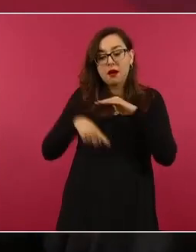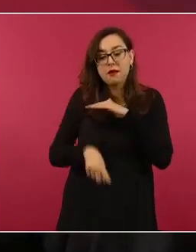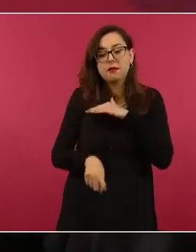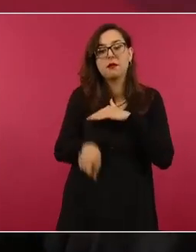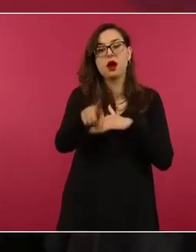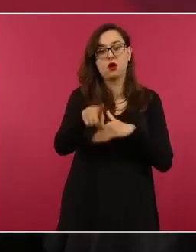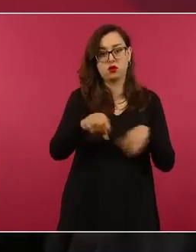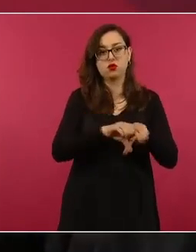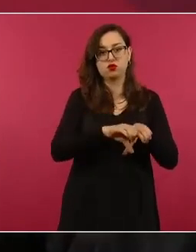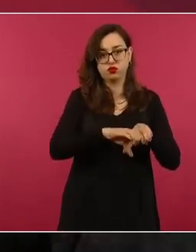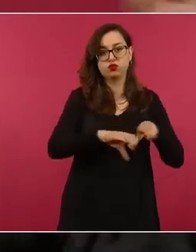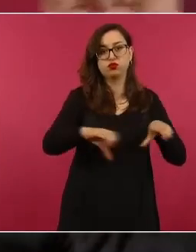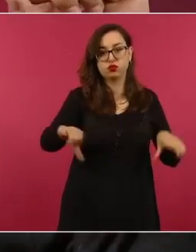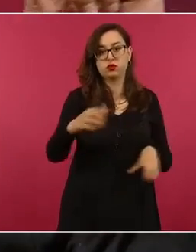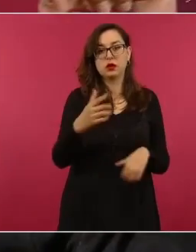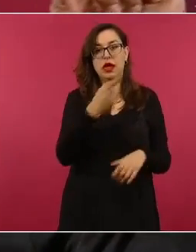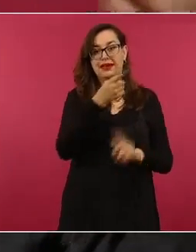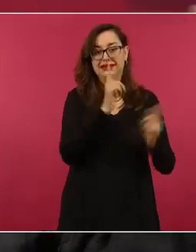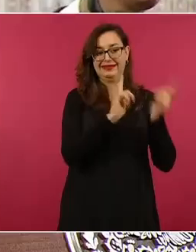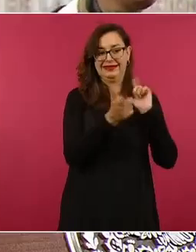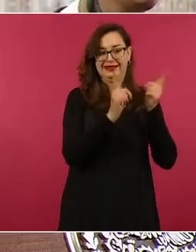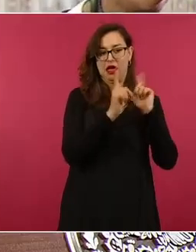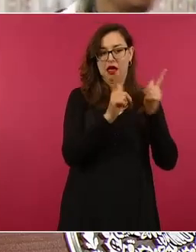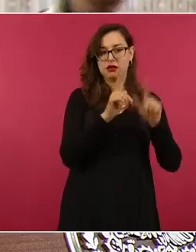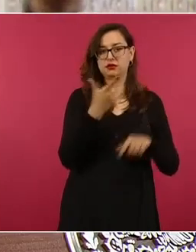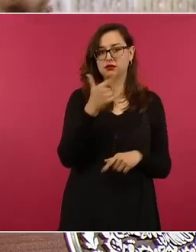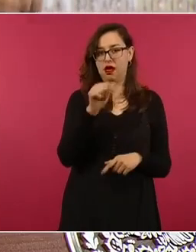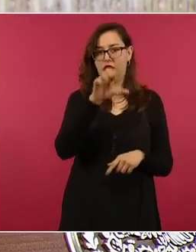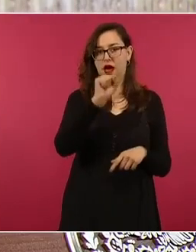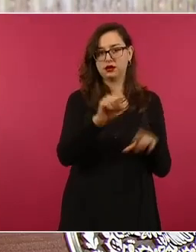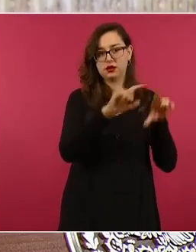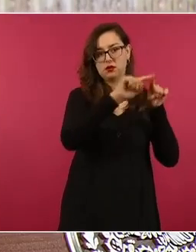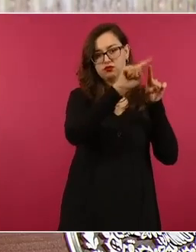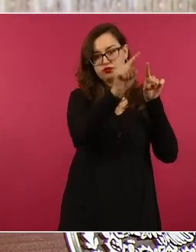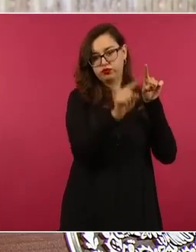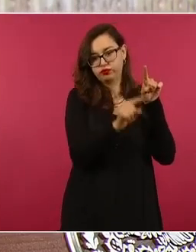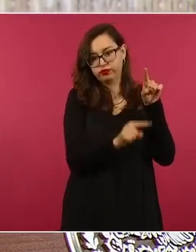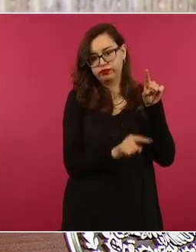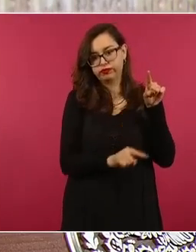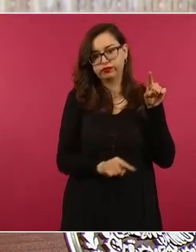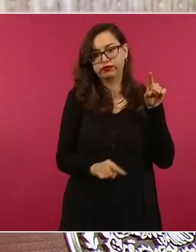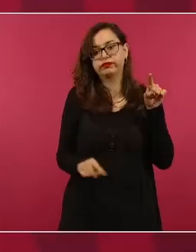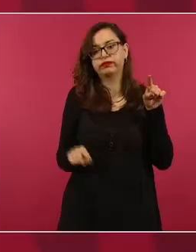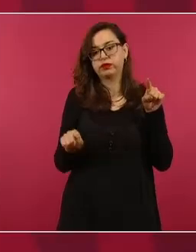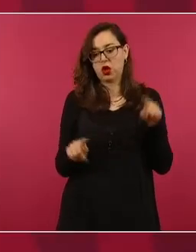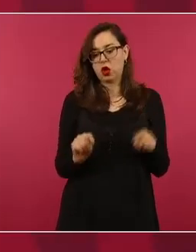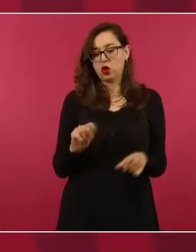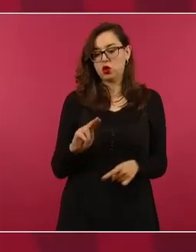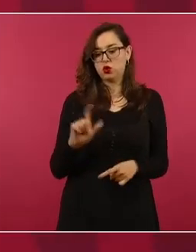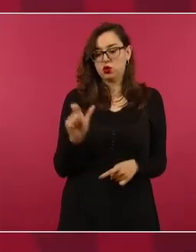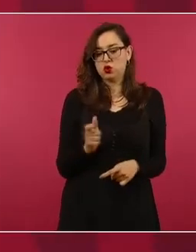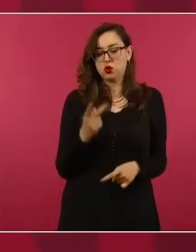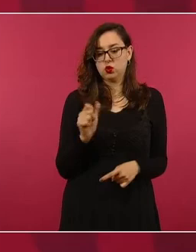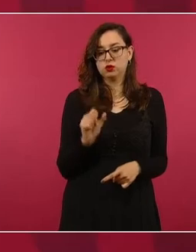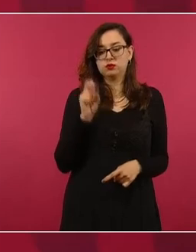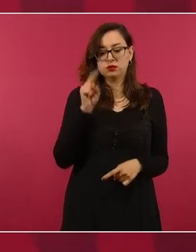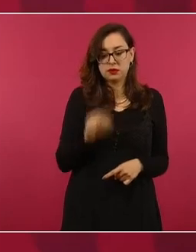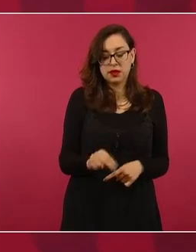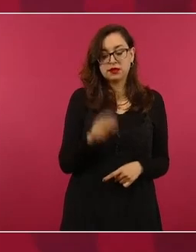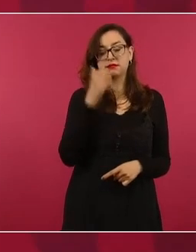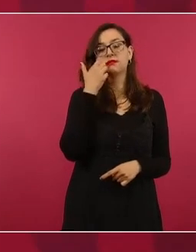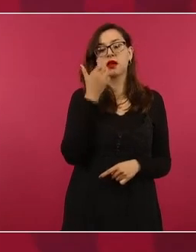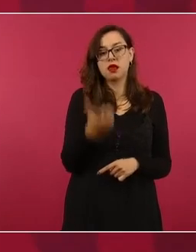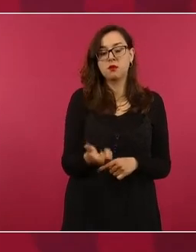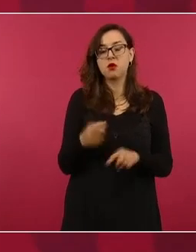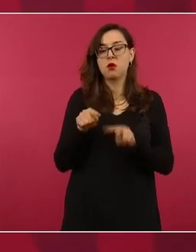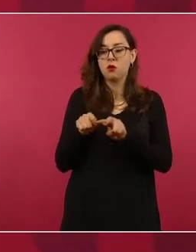Llega ya gas de Texas a Tuxpan. y ahora ya